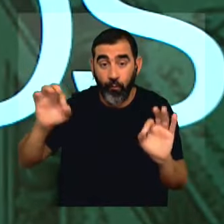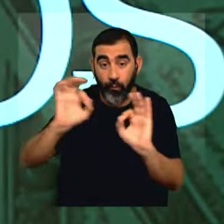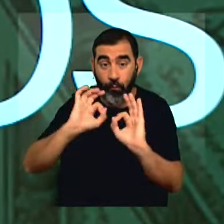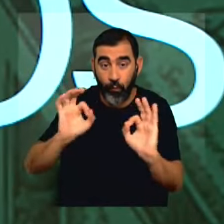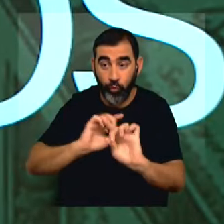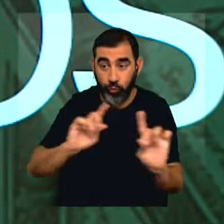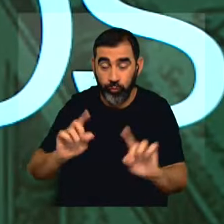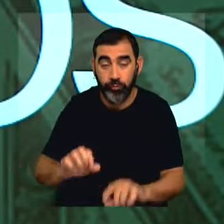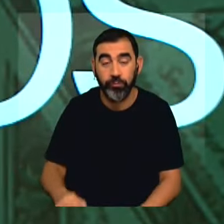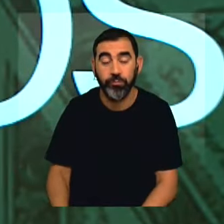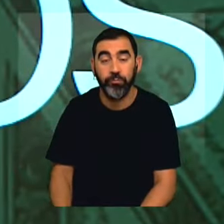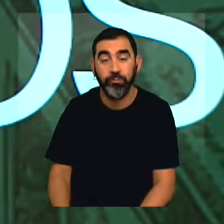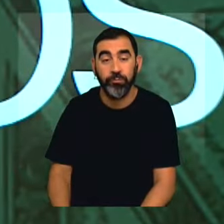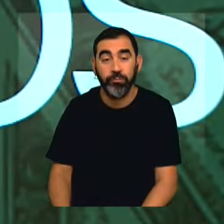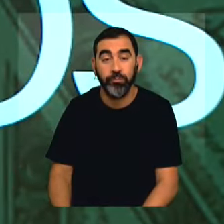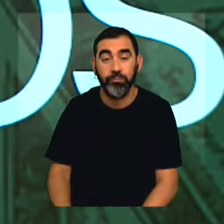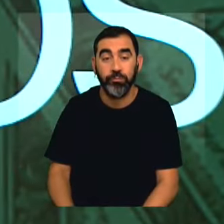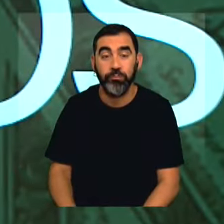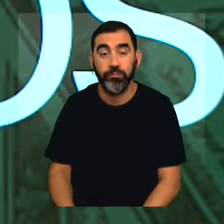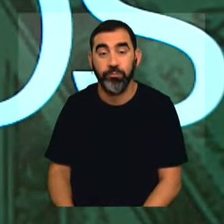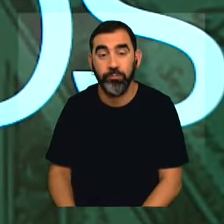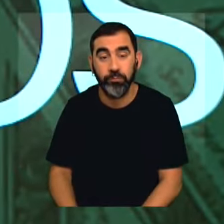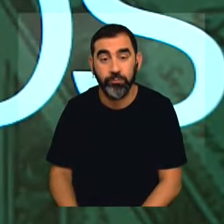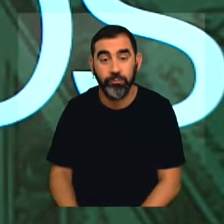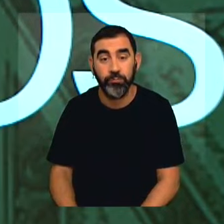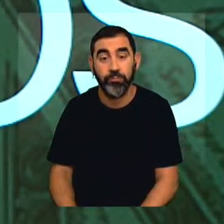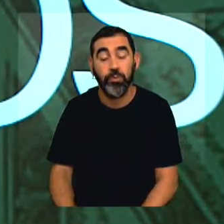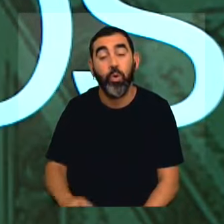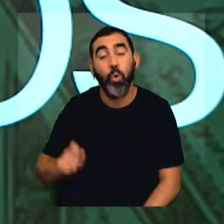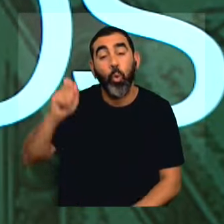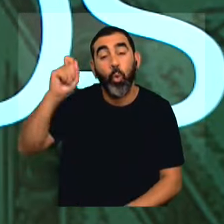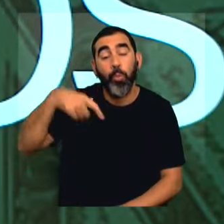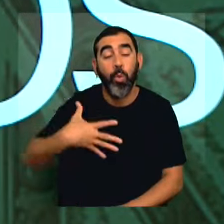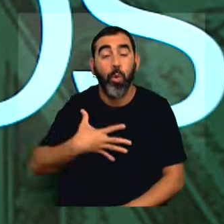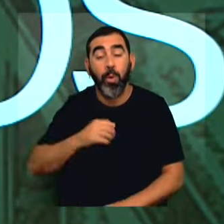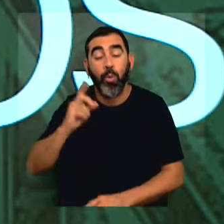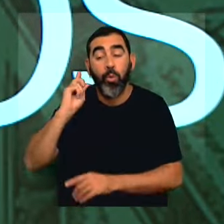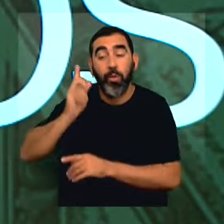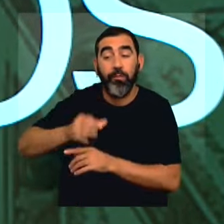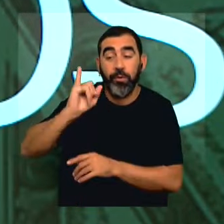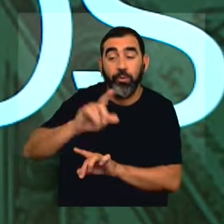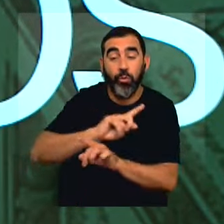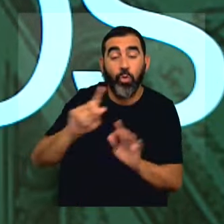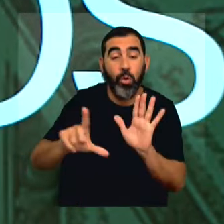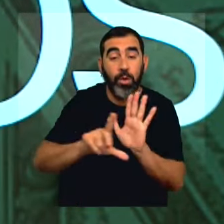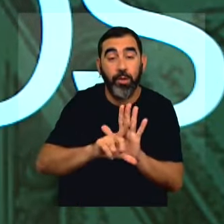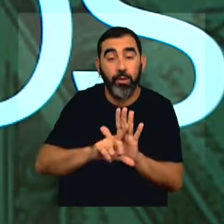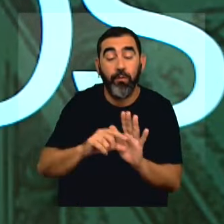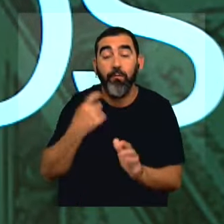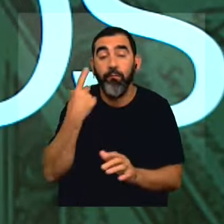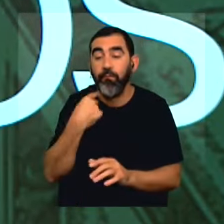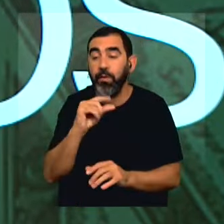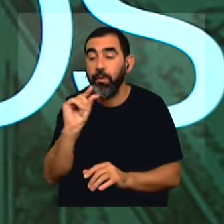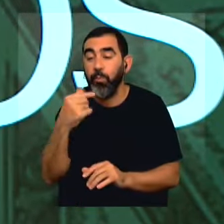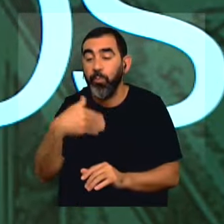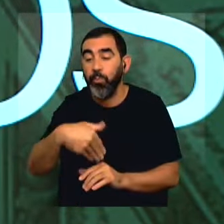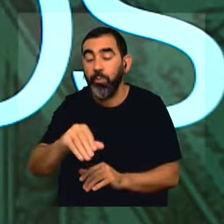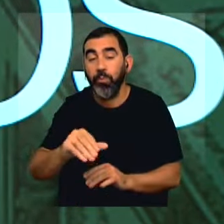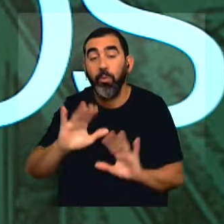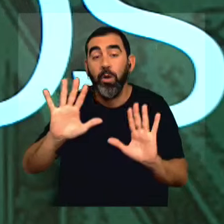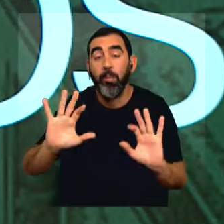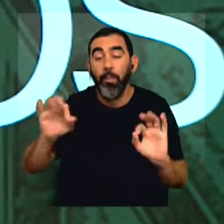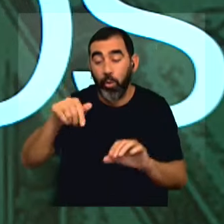menos en el senado en principio no lo sabría hay que ha Ver la posición del partido Nacional va a ser la que defina si hay ley o no hay ley y falta muy poquito para esto y es posible